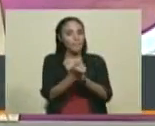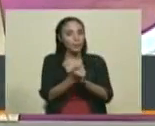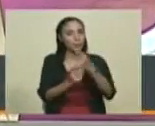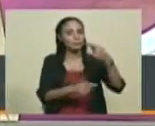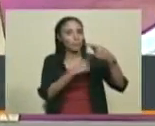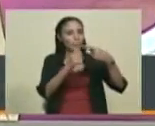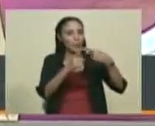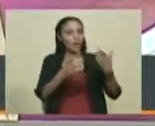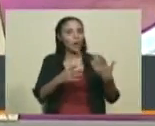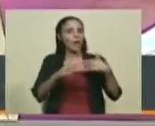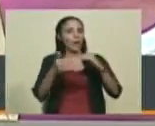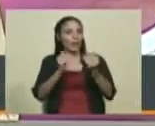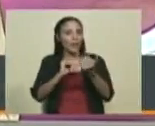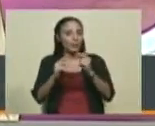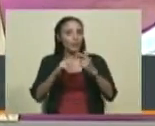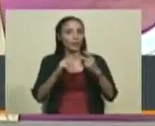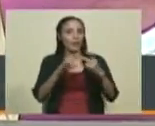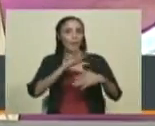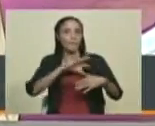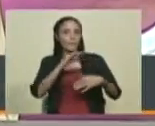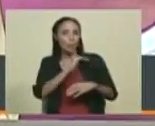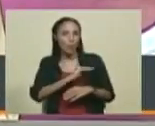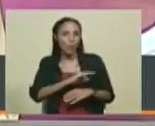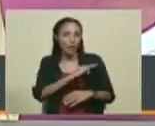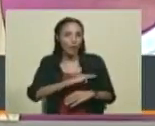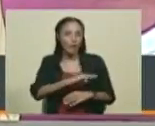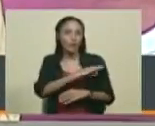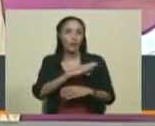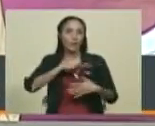la espiritual, la moral.